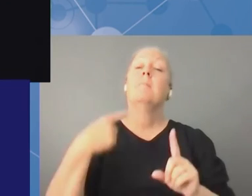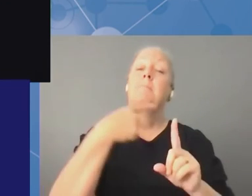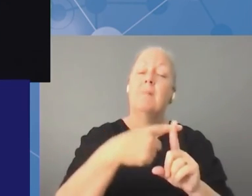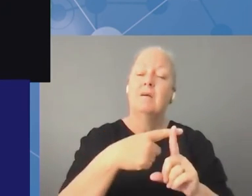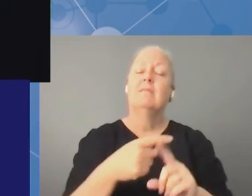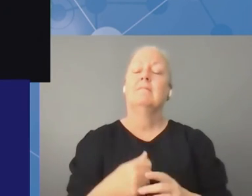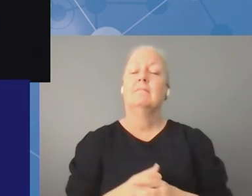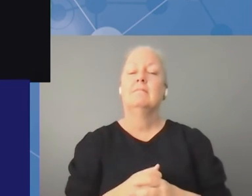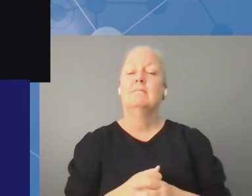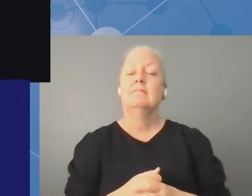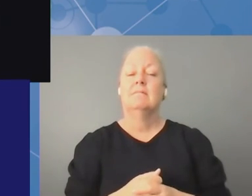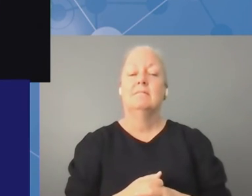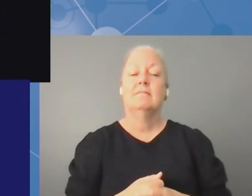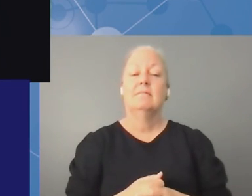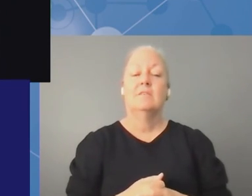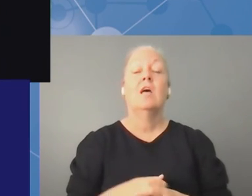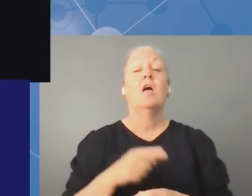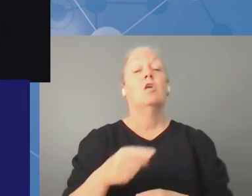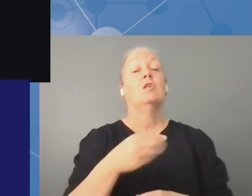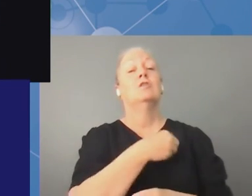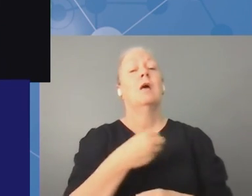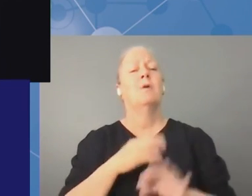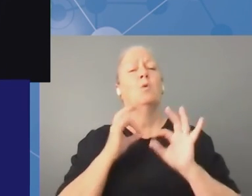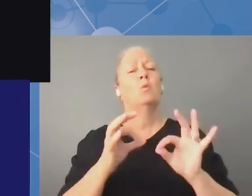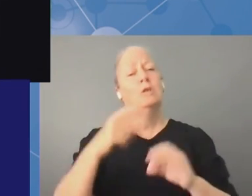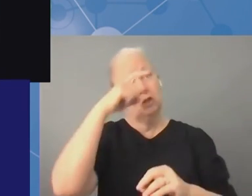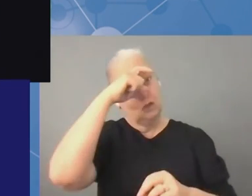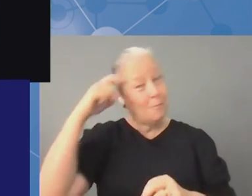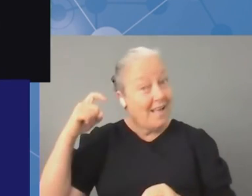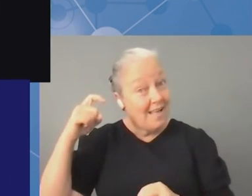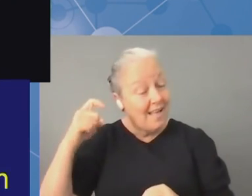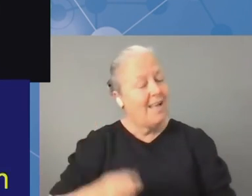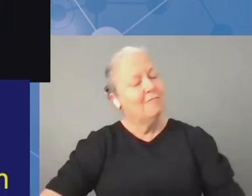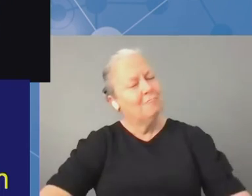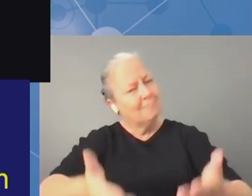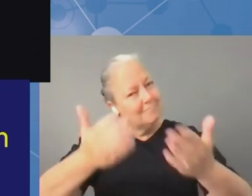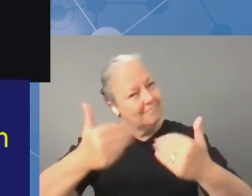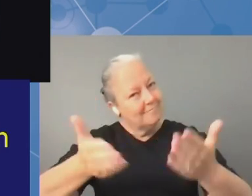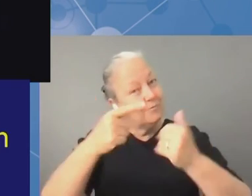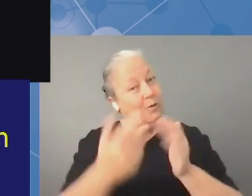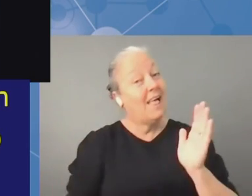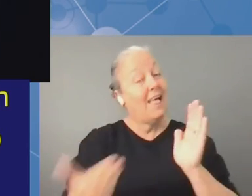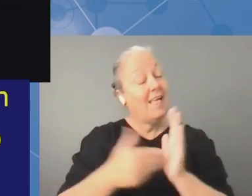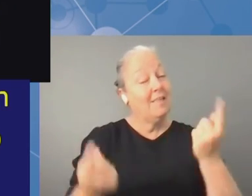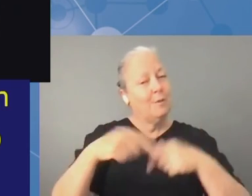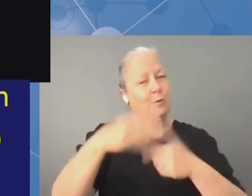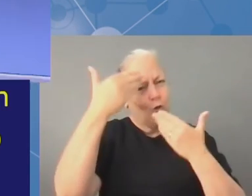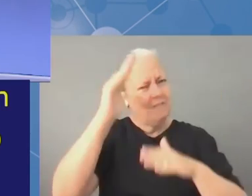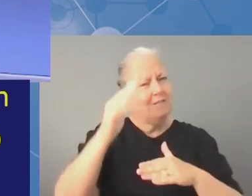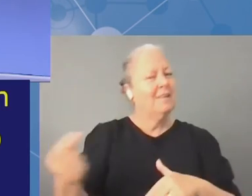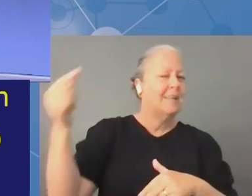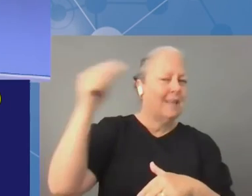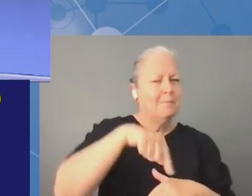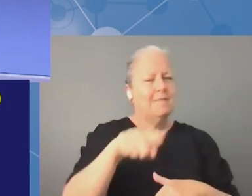cosas materializarse en la forma de proyectos. Y la última cosa, os aseguro